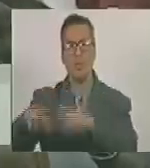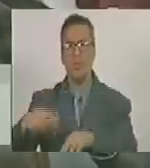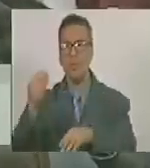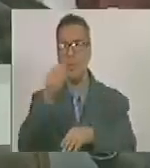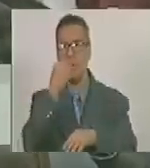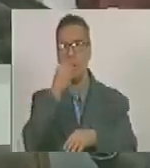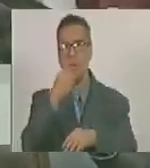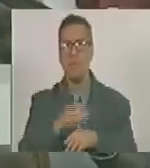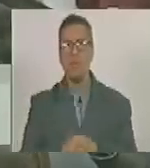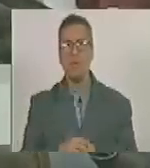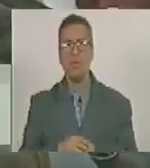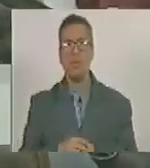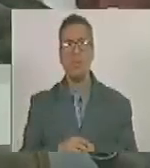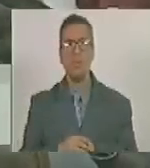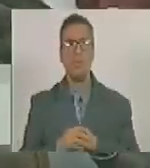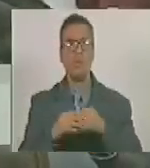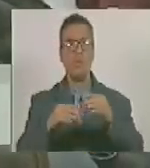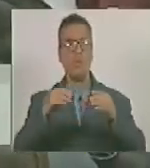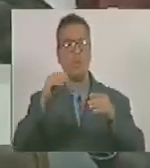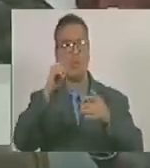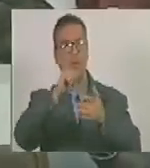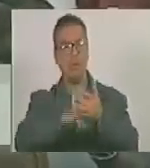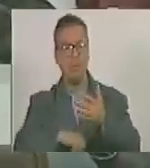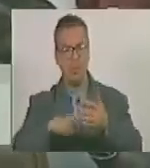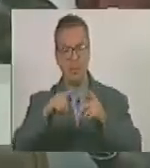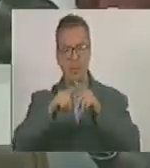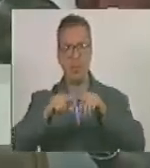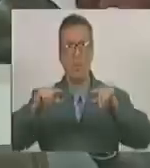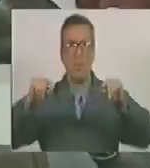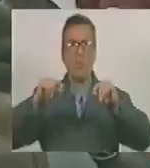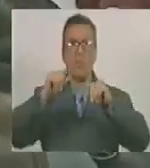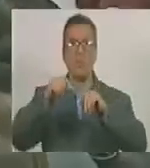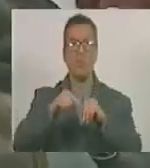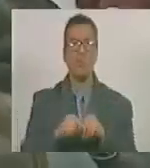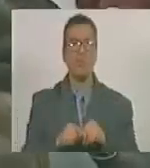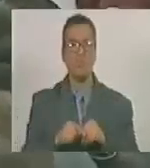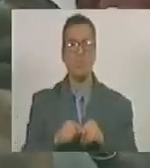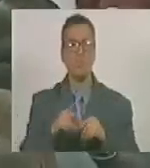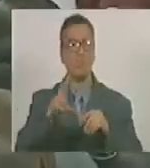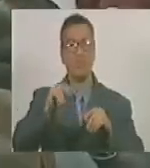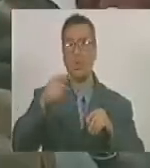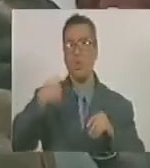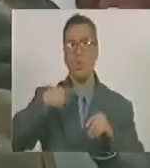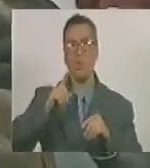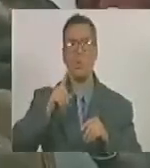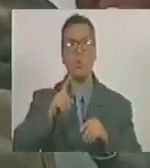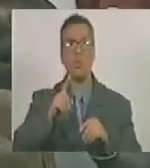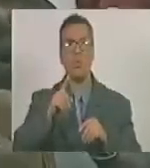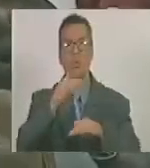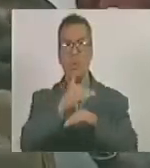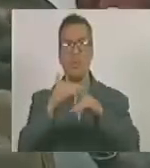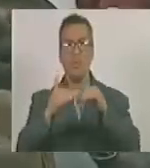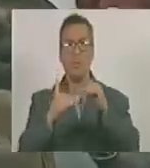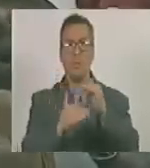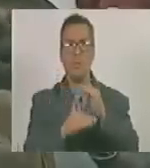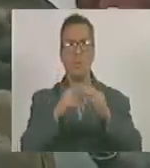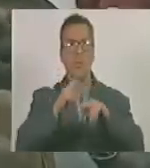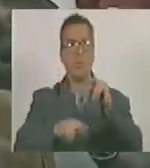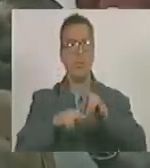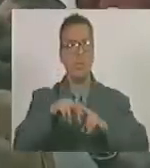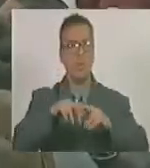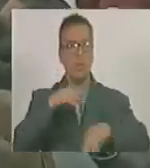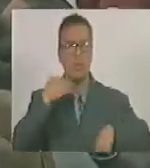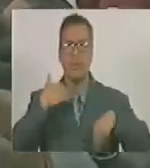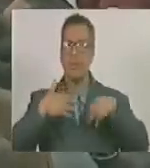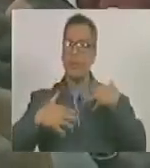alimentos, tomates, cambures, zanahorias, pero no como un acto subversivo para generar